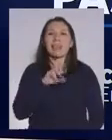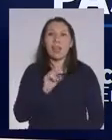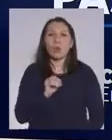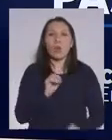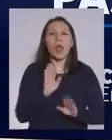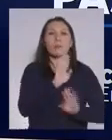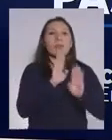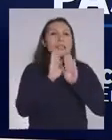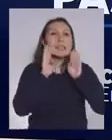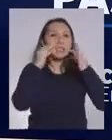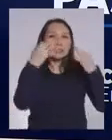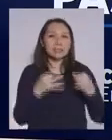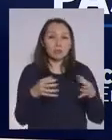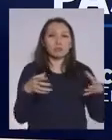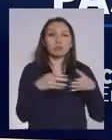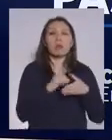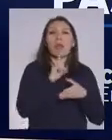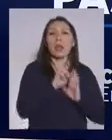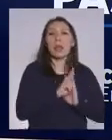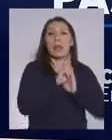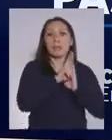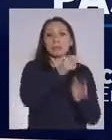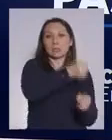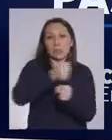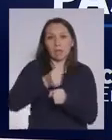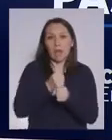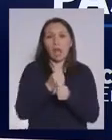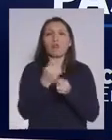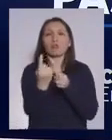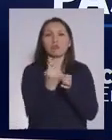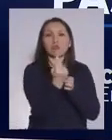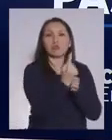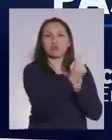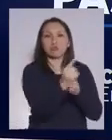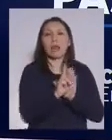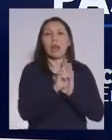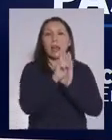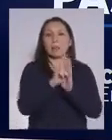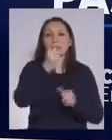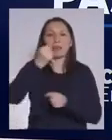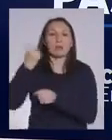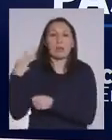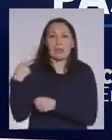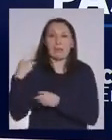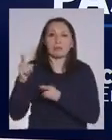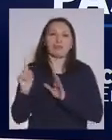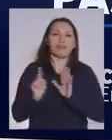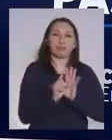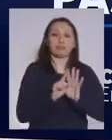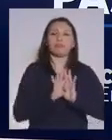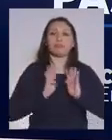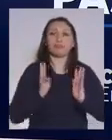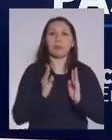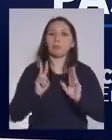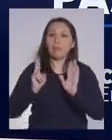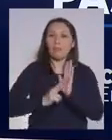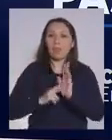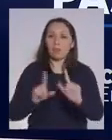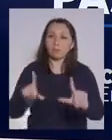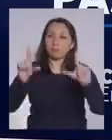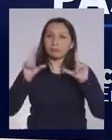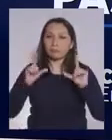seguridad conformado tanto por representantes de los trabajadores como por representantes de los empleadores que esperamos sean los verdaderos protagonistas